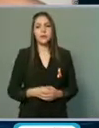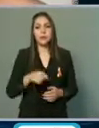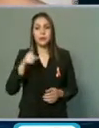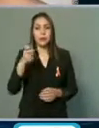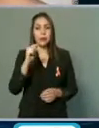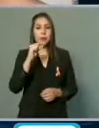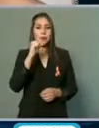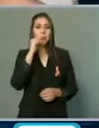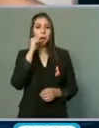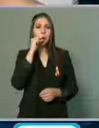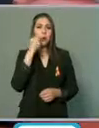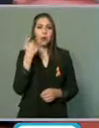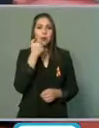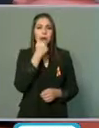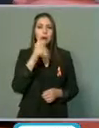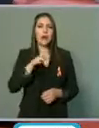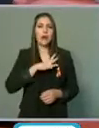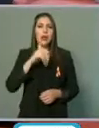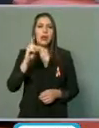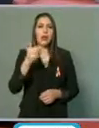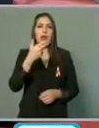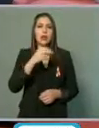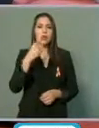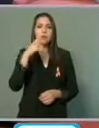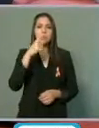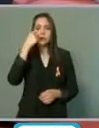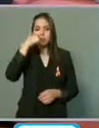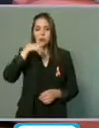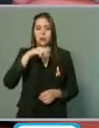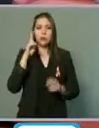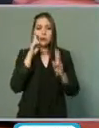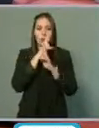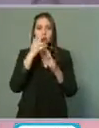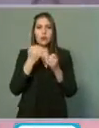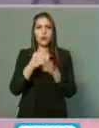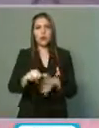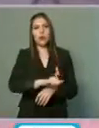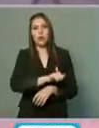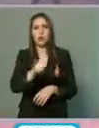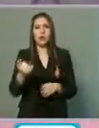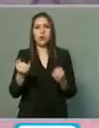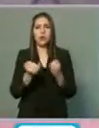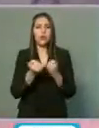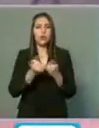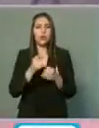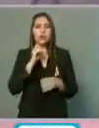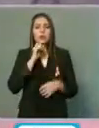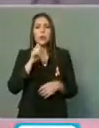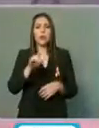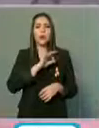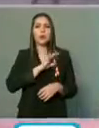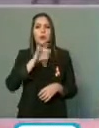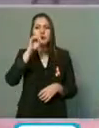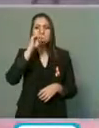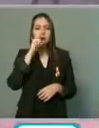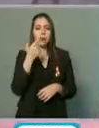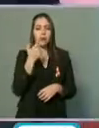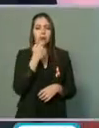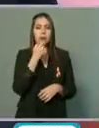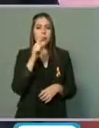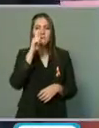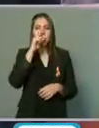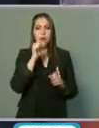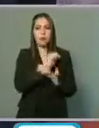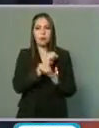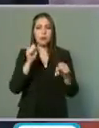vías respiratorias por las sustancias químicas que inhala, pero también hay otros, como el propio dispositivo, que puede explotar. Hay casos donde se